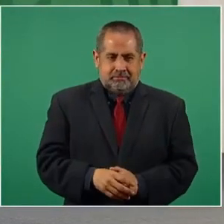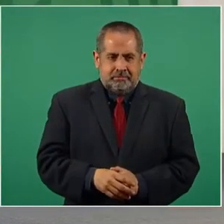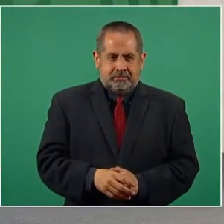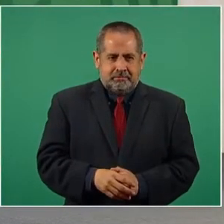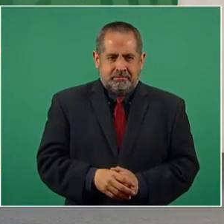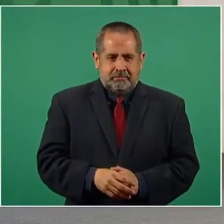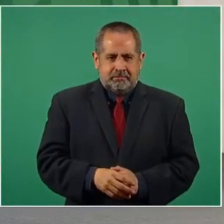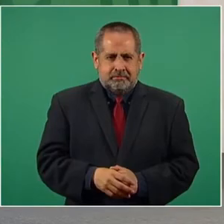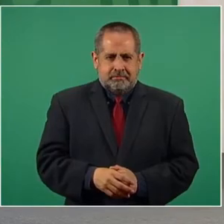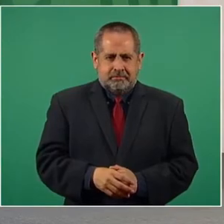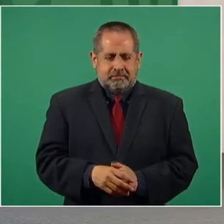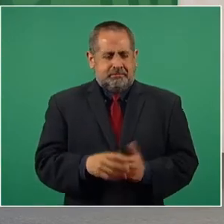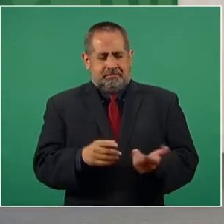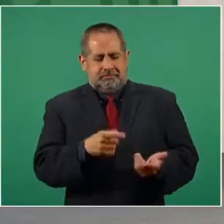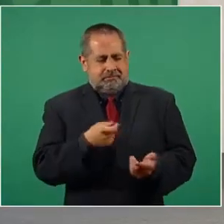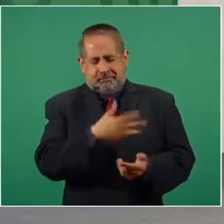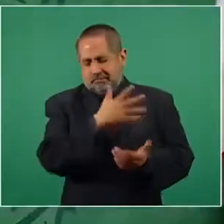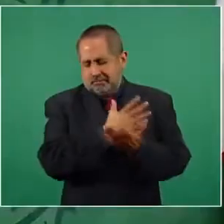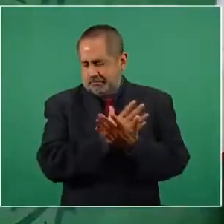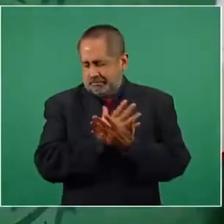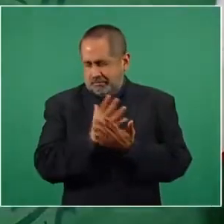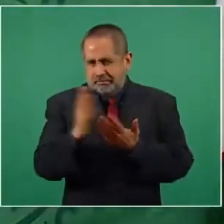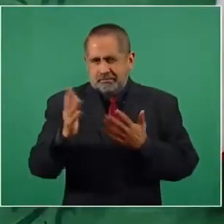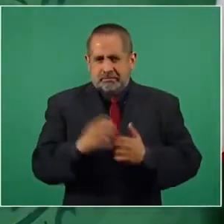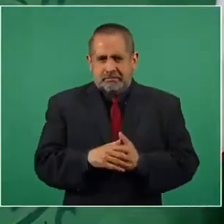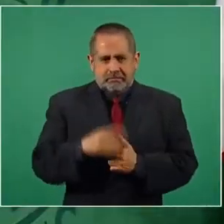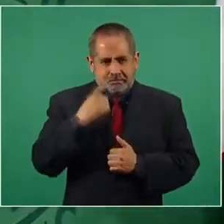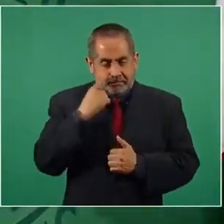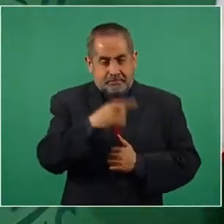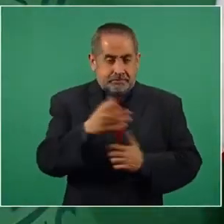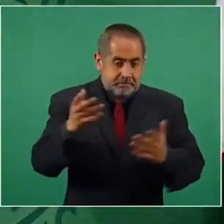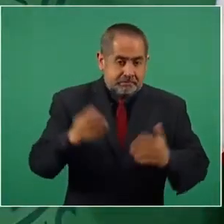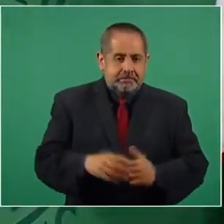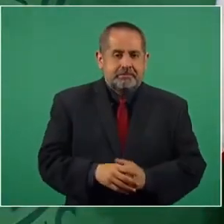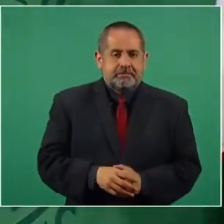Es lo menos que se puede decir. Pero miren, la burla.